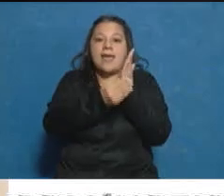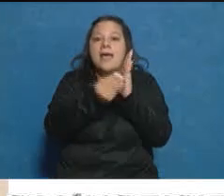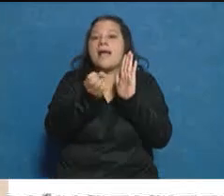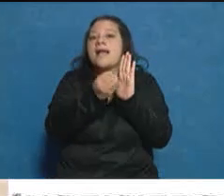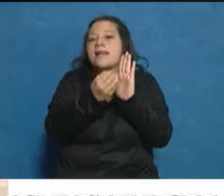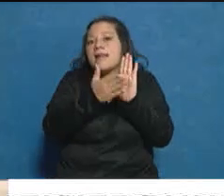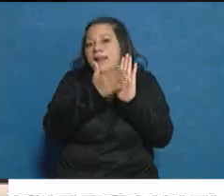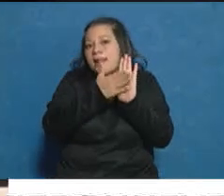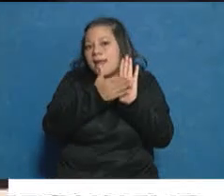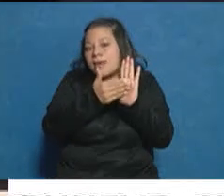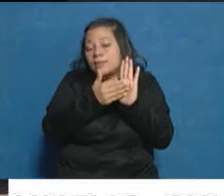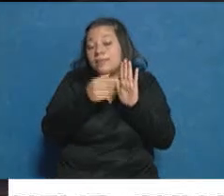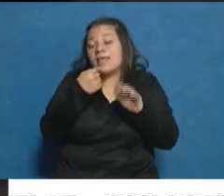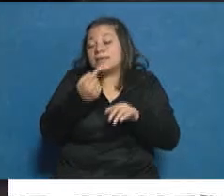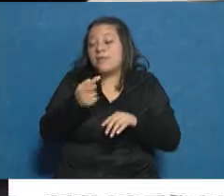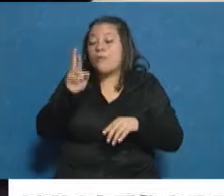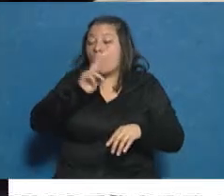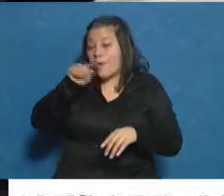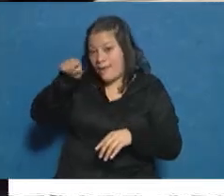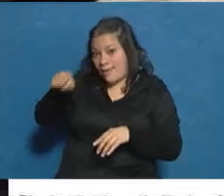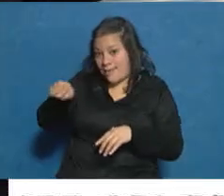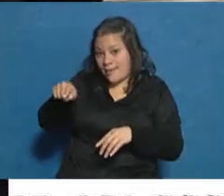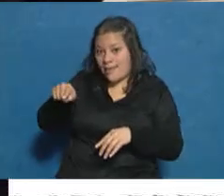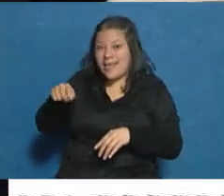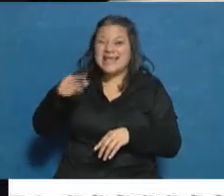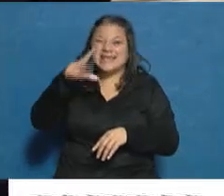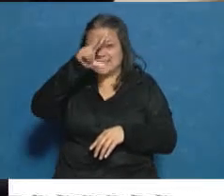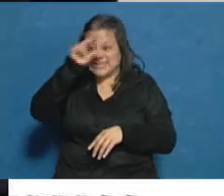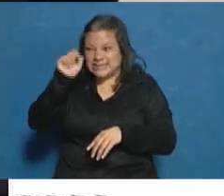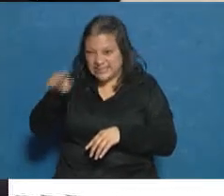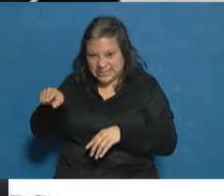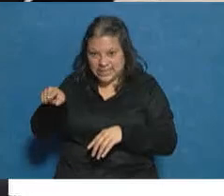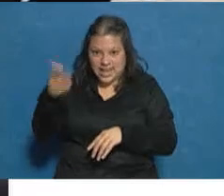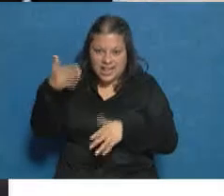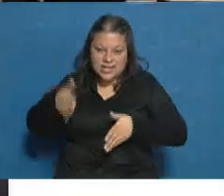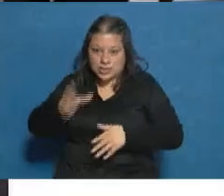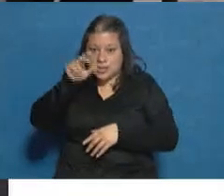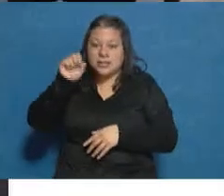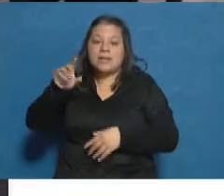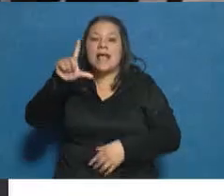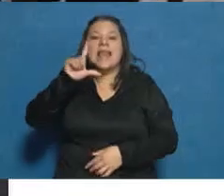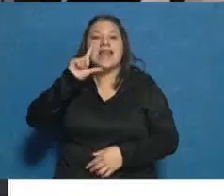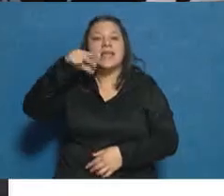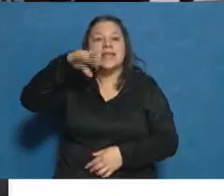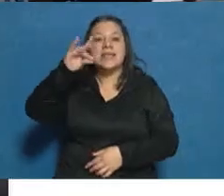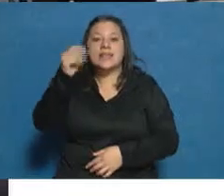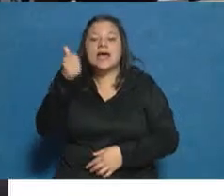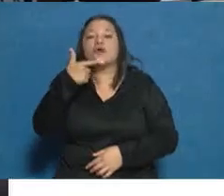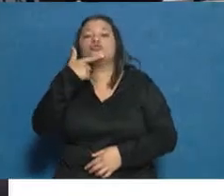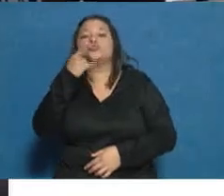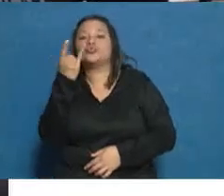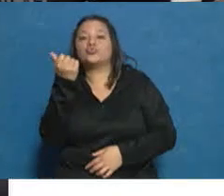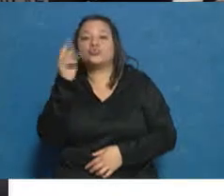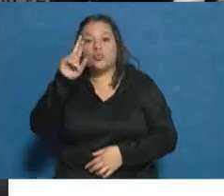esto. Mientras tanto, decimos que la víctima es de origen chileno y fue identificada como Linda Suárez, ¿no?, esta mujer de